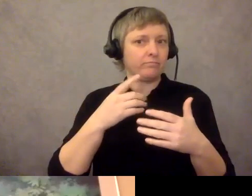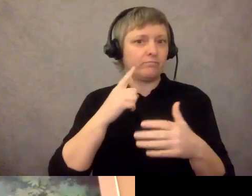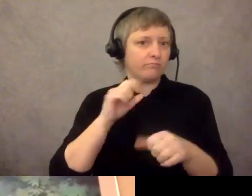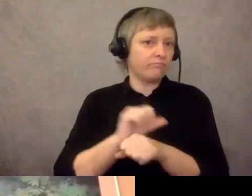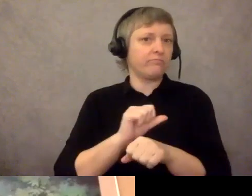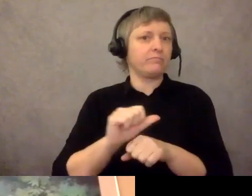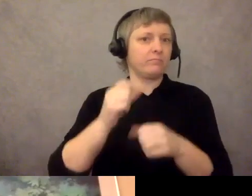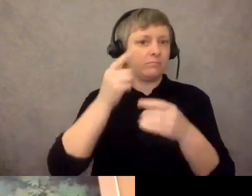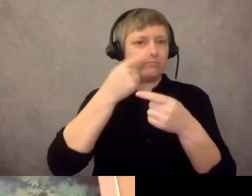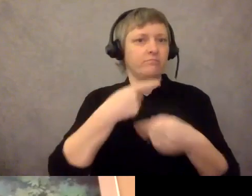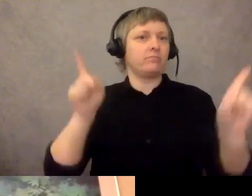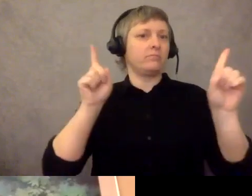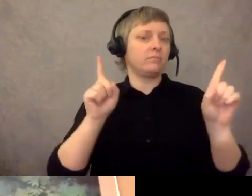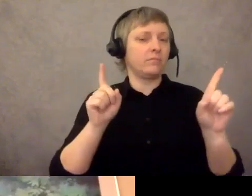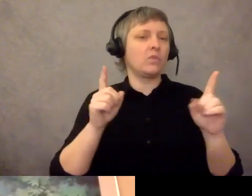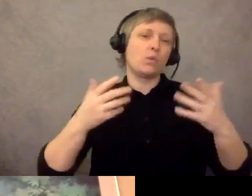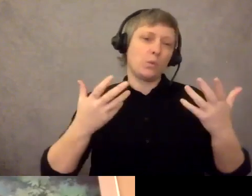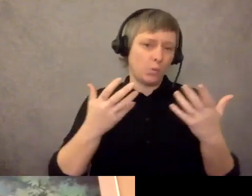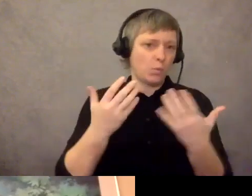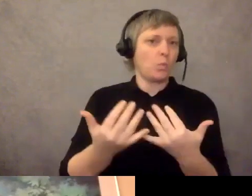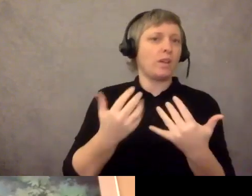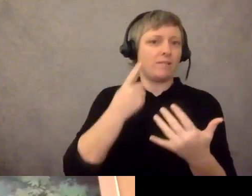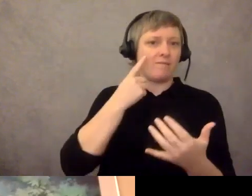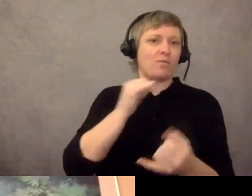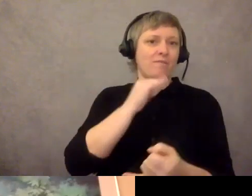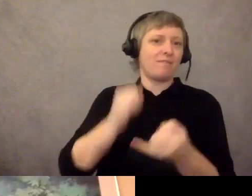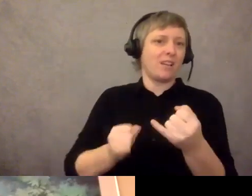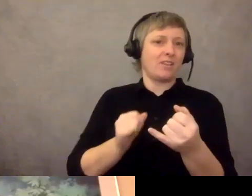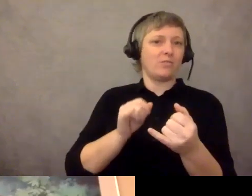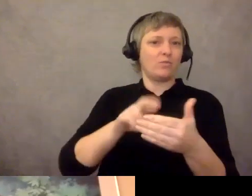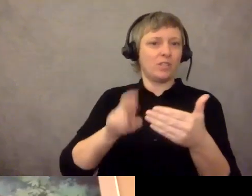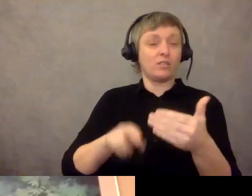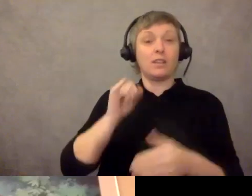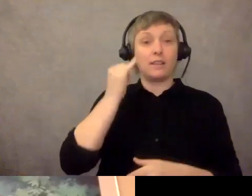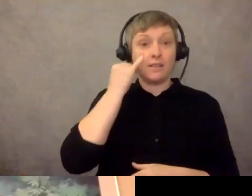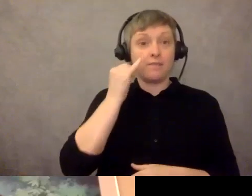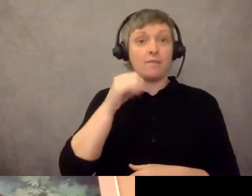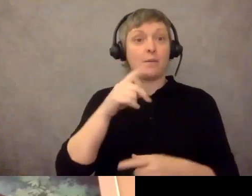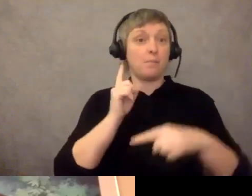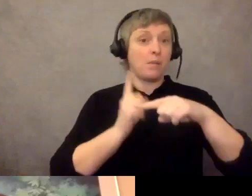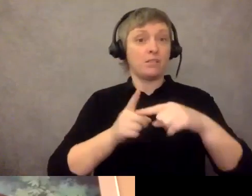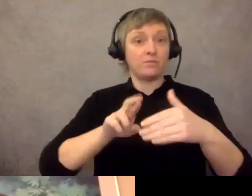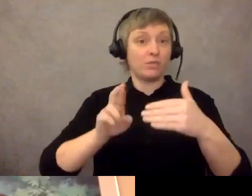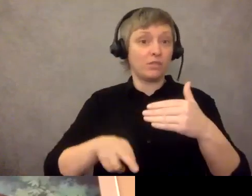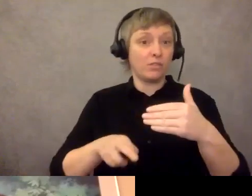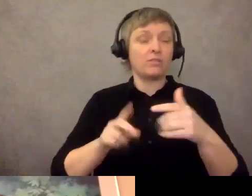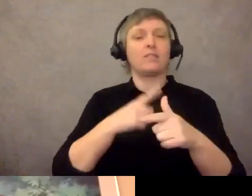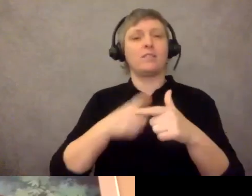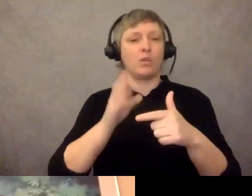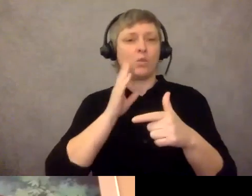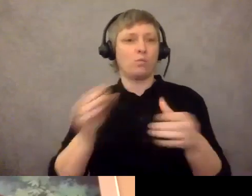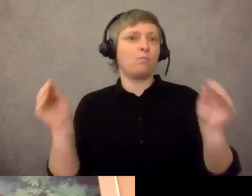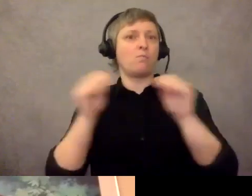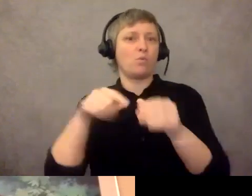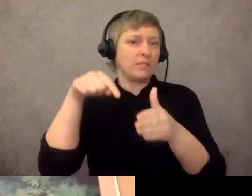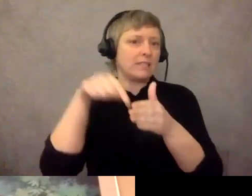a esperar los resultados finales y si es positivo, vamos a estar hablando en más detalle a mediodía mañana en Portland. Así que